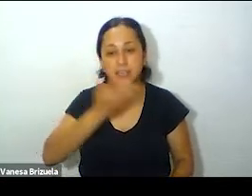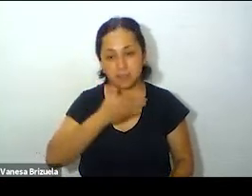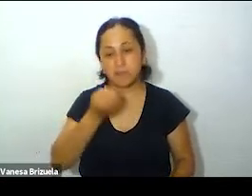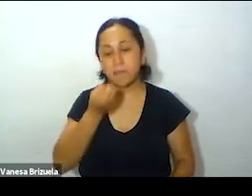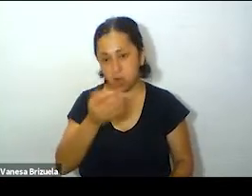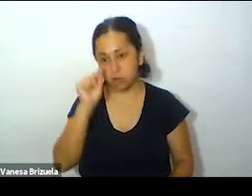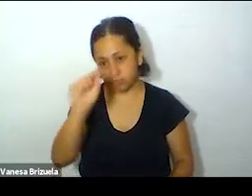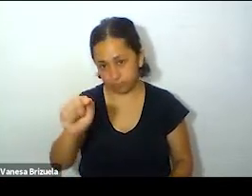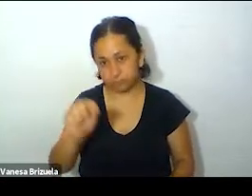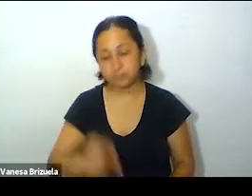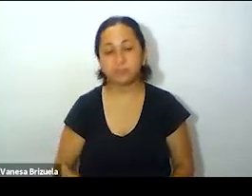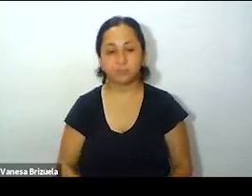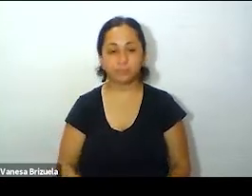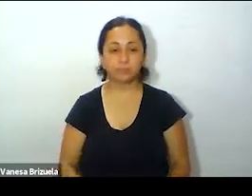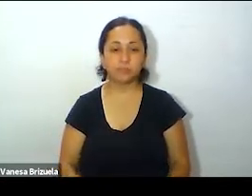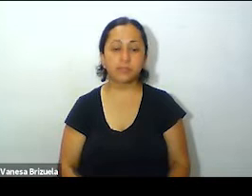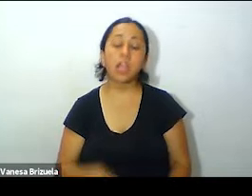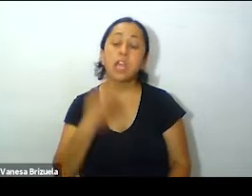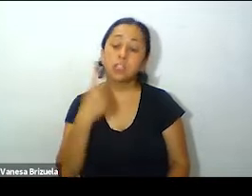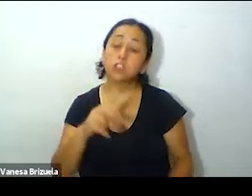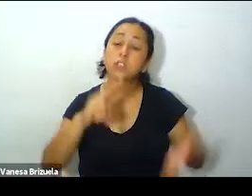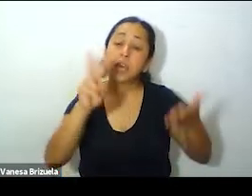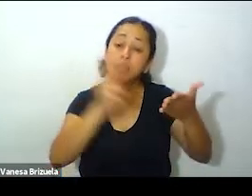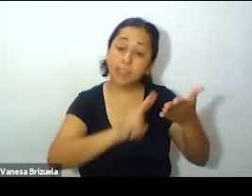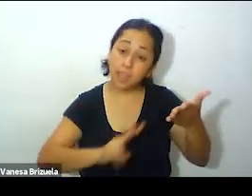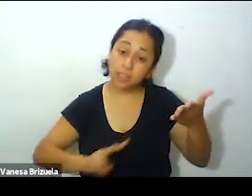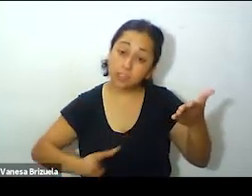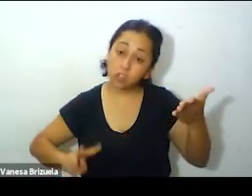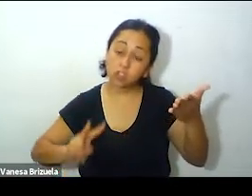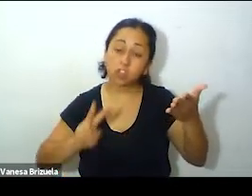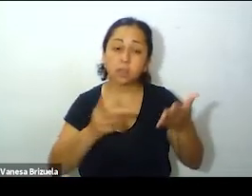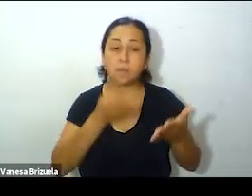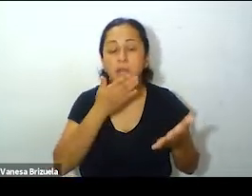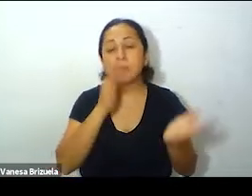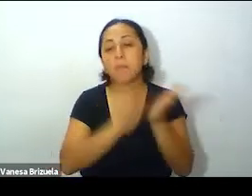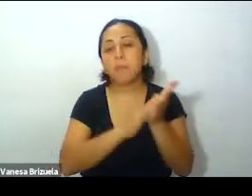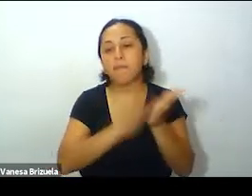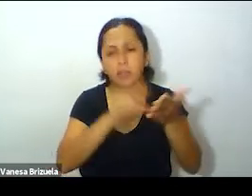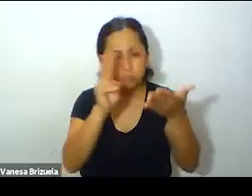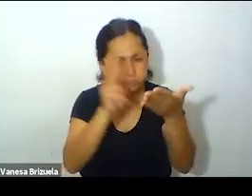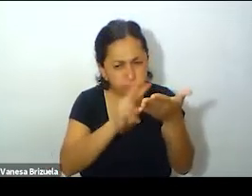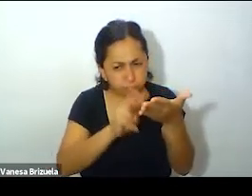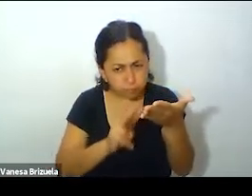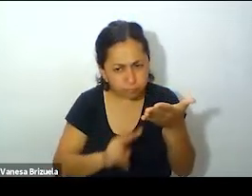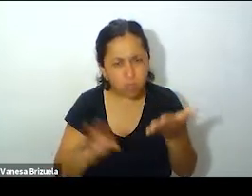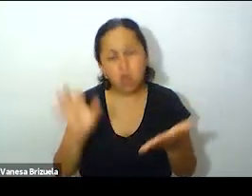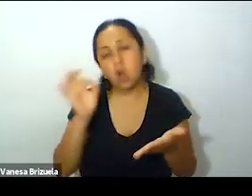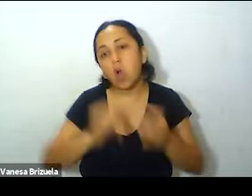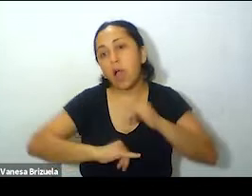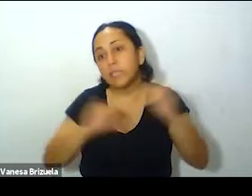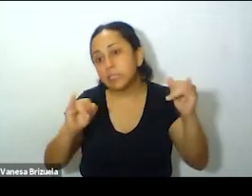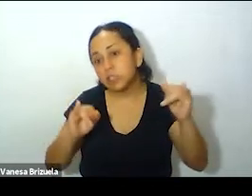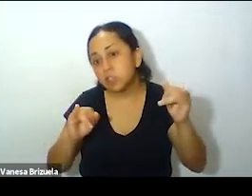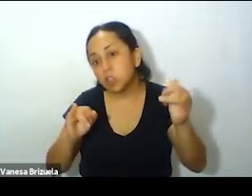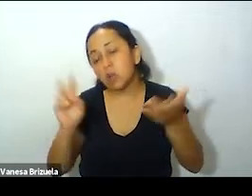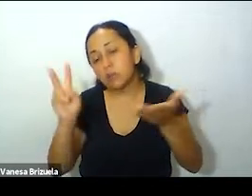les recomiendo que para textos largos, que puede ser un panfleto o